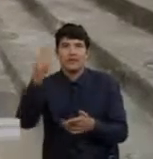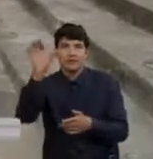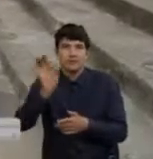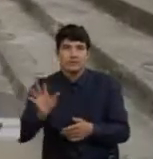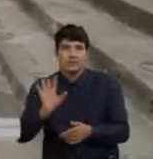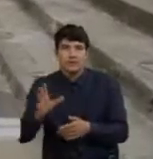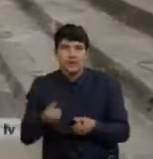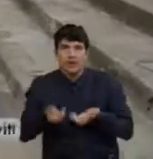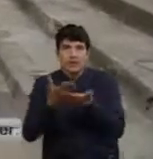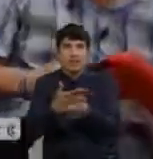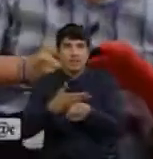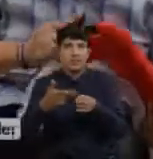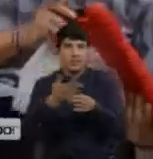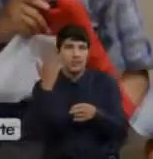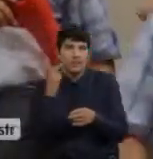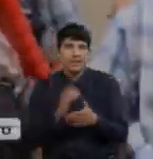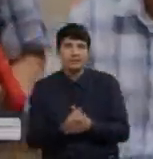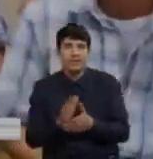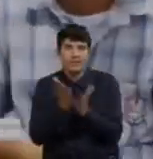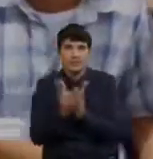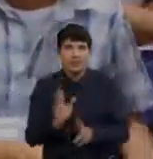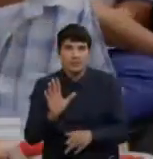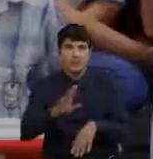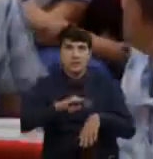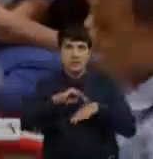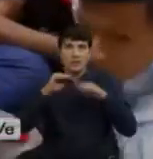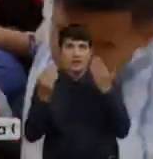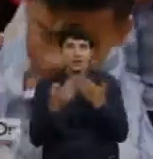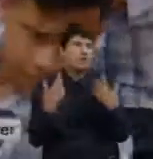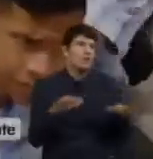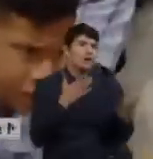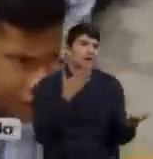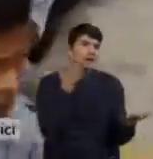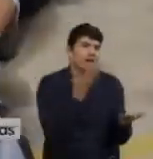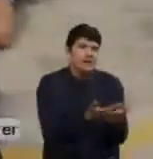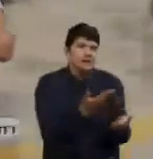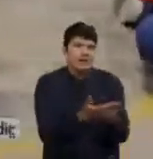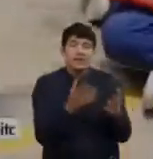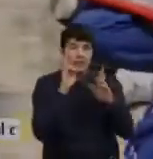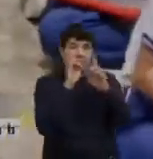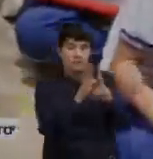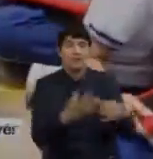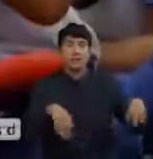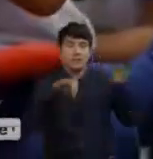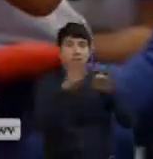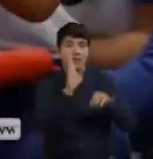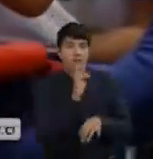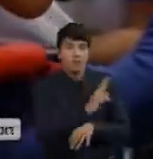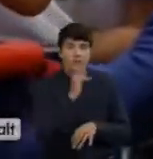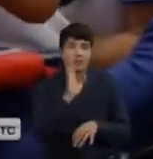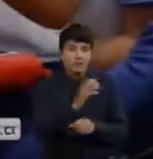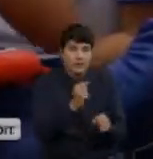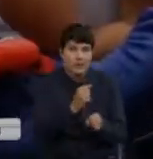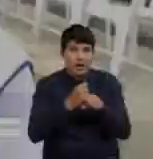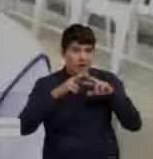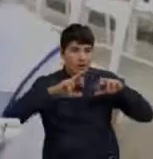cifra que estaremos entregando en los próximos días estudiantes del colegio manifestaron su agradecimiento y resaltaron la importancia de este compromiso para su labor